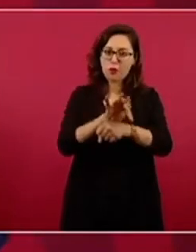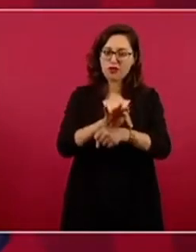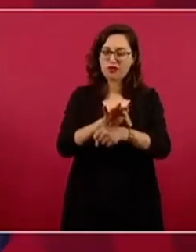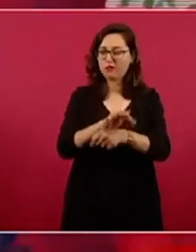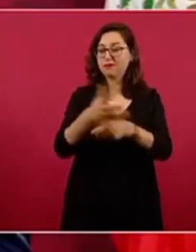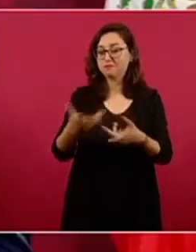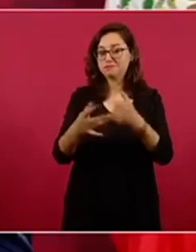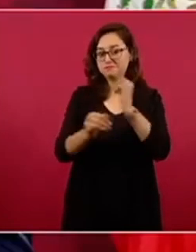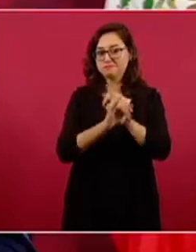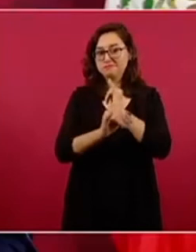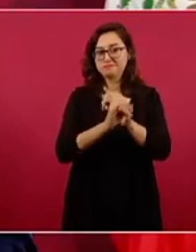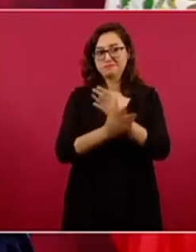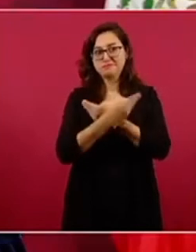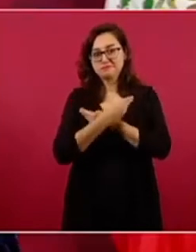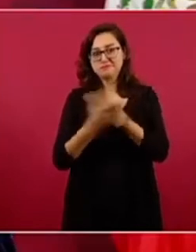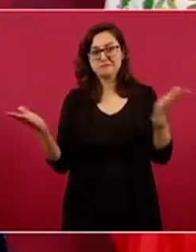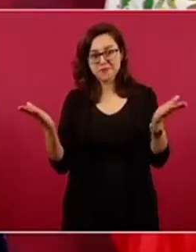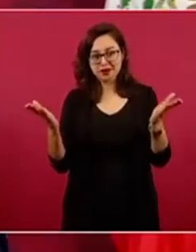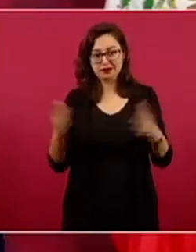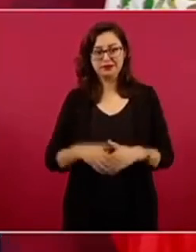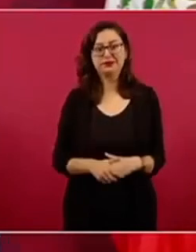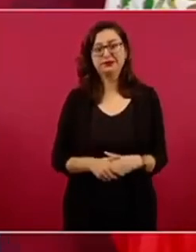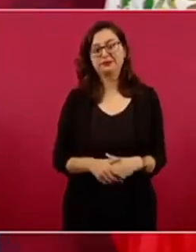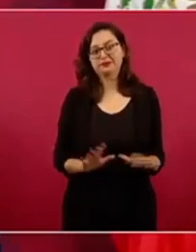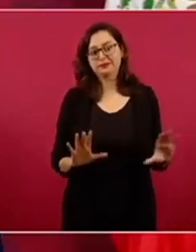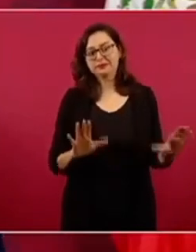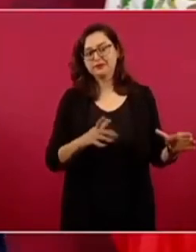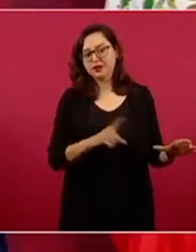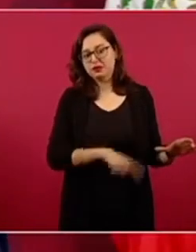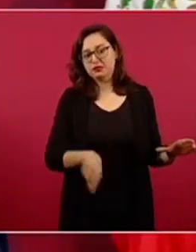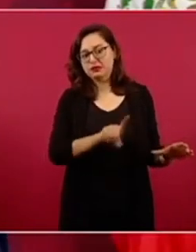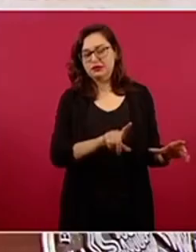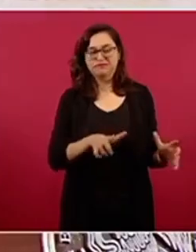los ciudadanos. Pero esto no les gusta,